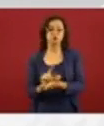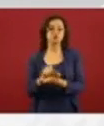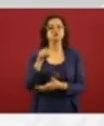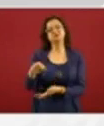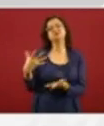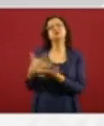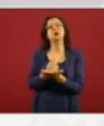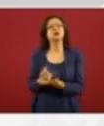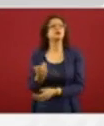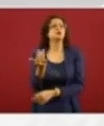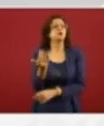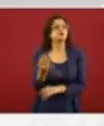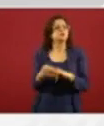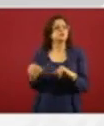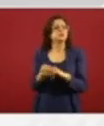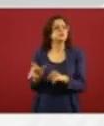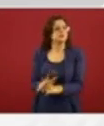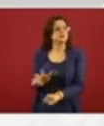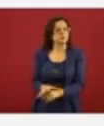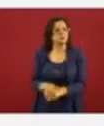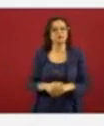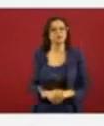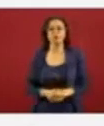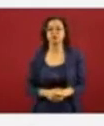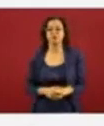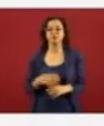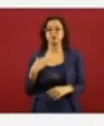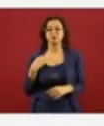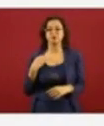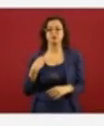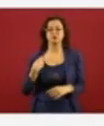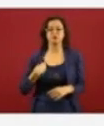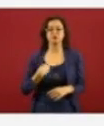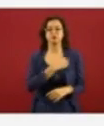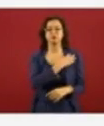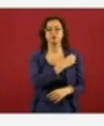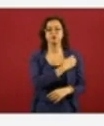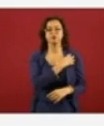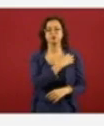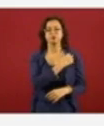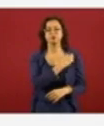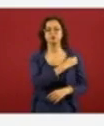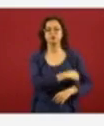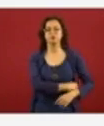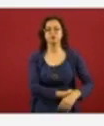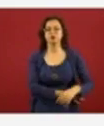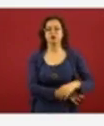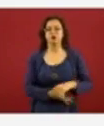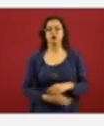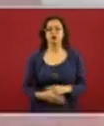55 centavos. Si lo vemos por marcas, y vuelvo a recalcar, no porque la marca esté en los más